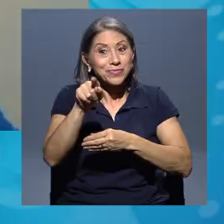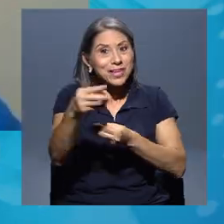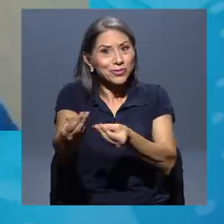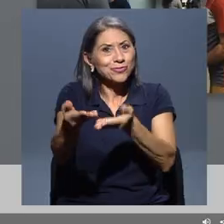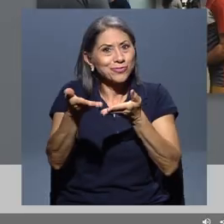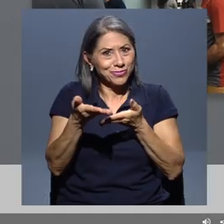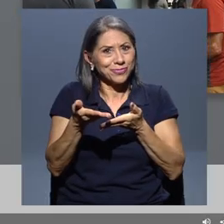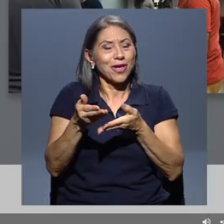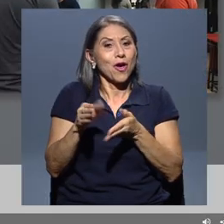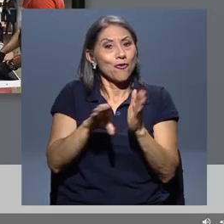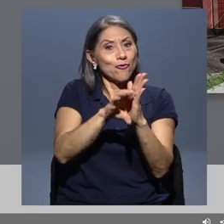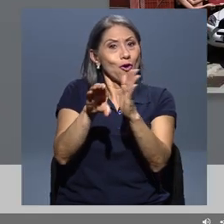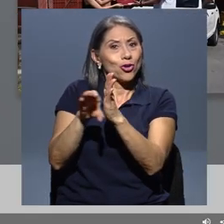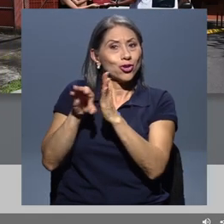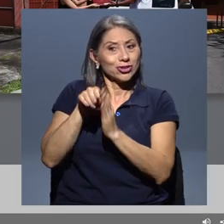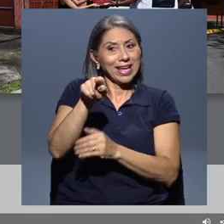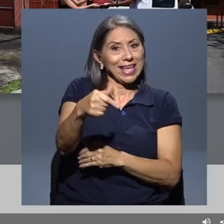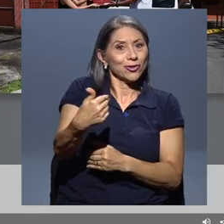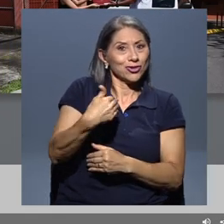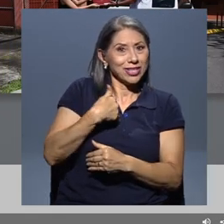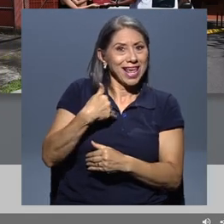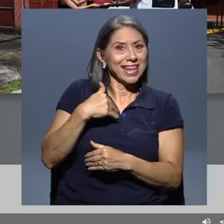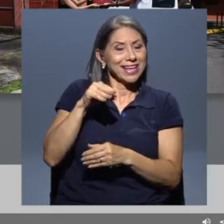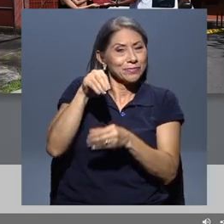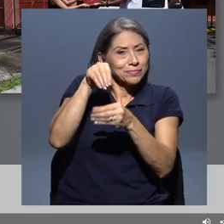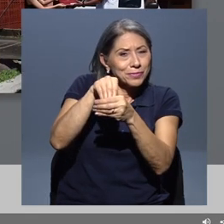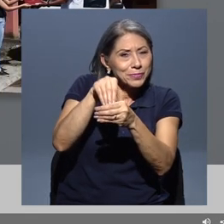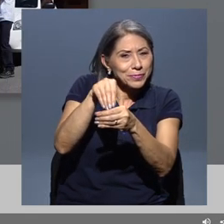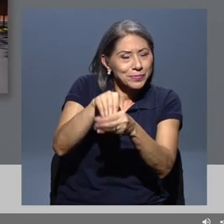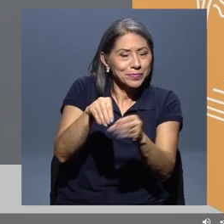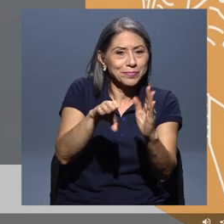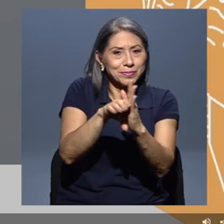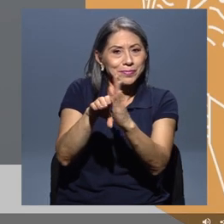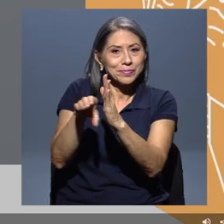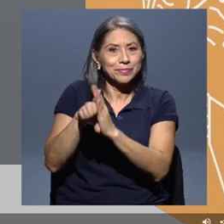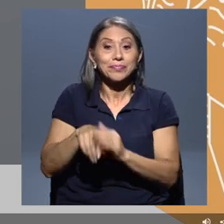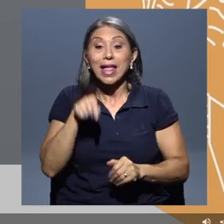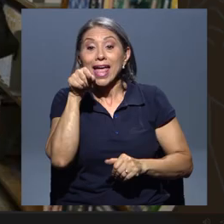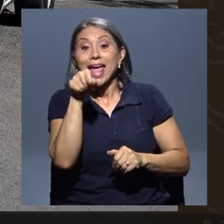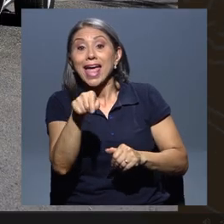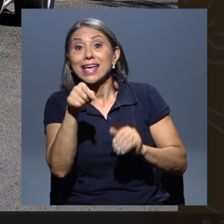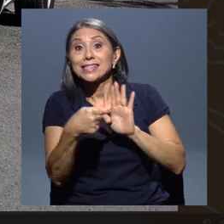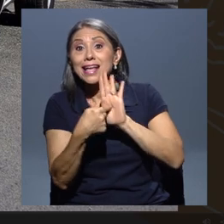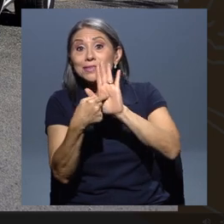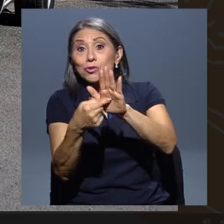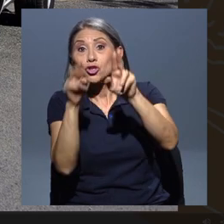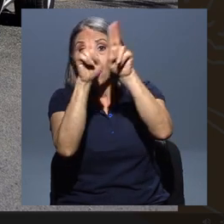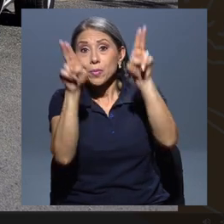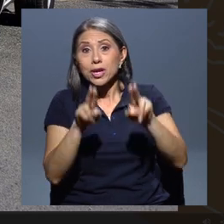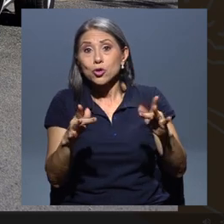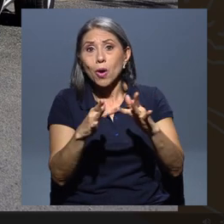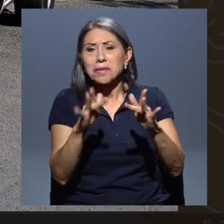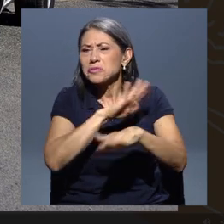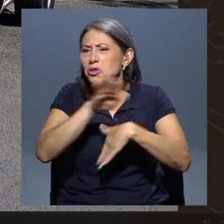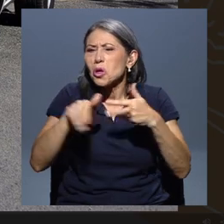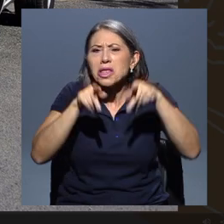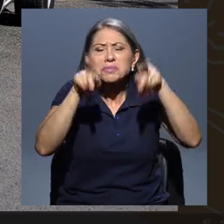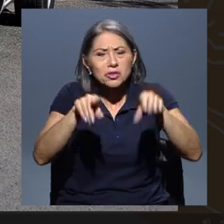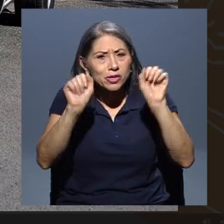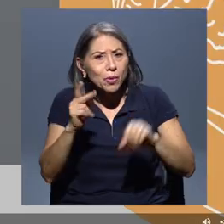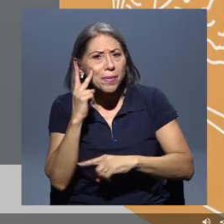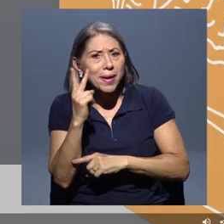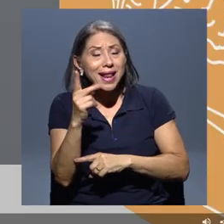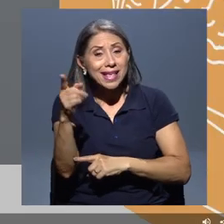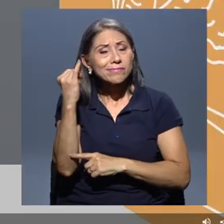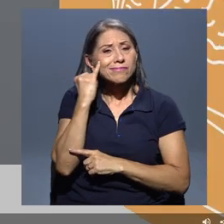fotos de las que ellos tienen en su banco de imágenes. Este espacio virtual está dirigido a todo el público y fue una